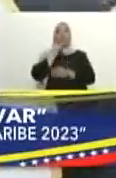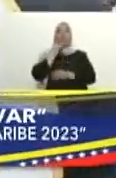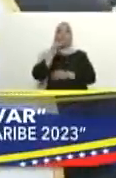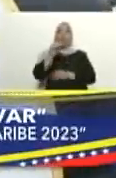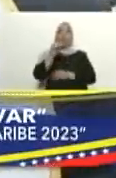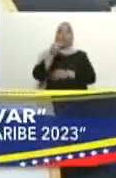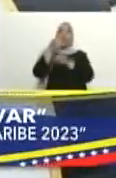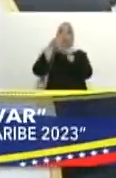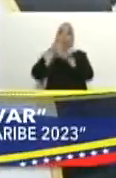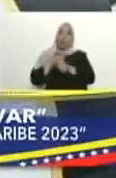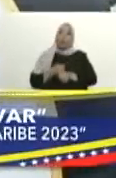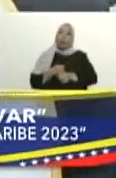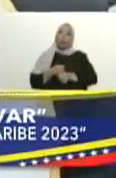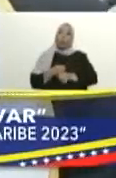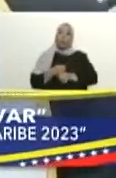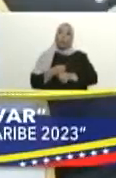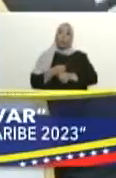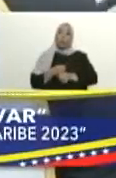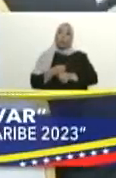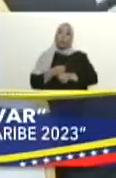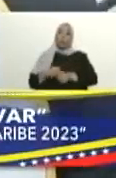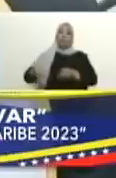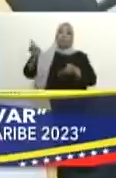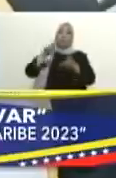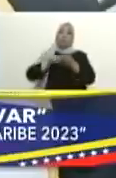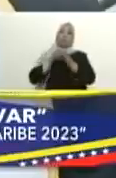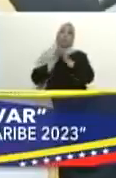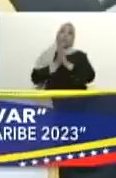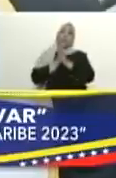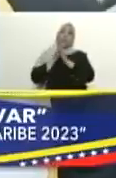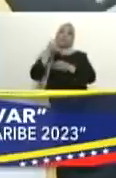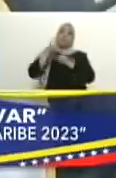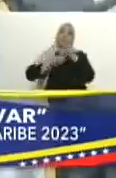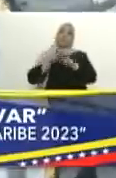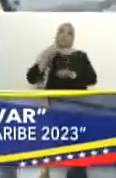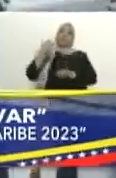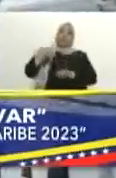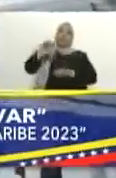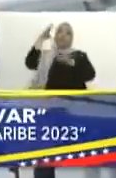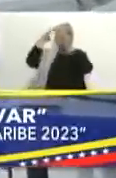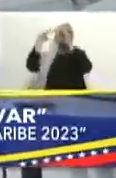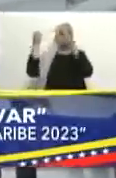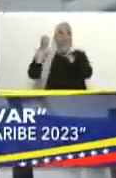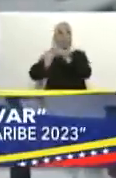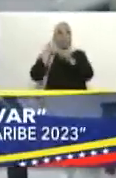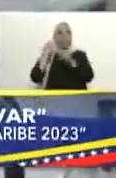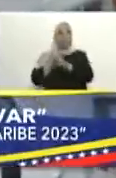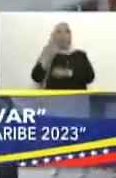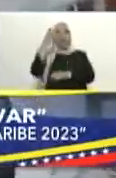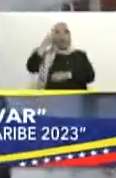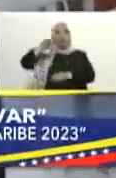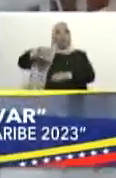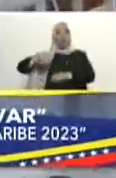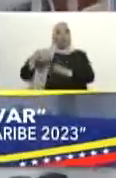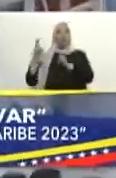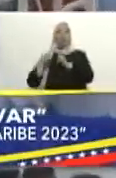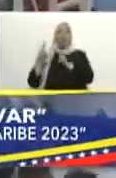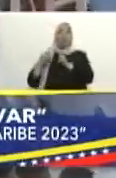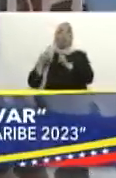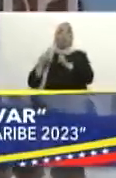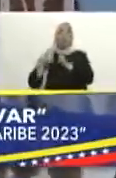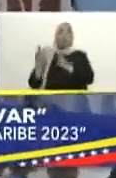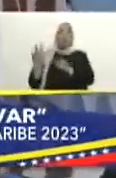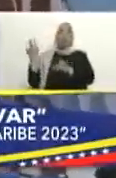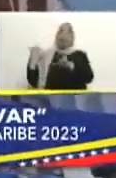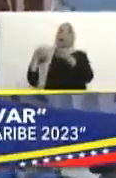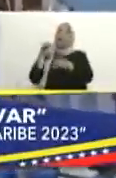Le esperamos en pronto regreso en la bendición del cielo. Serán embajadores de Dios, de esta nación, y conocerán, serán